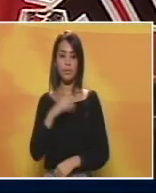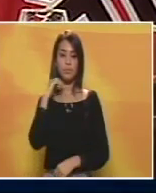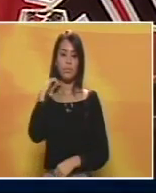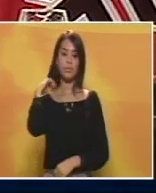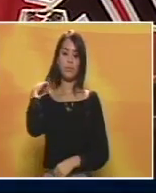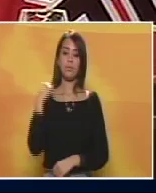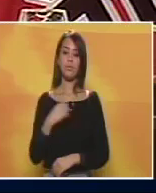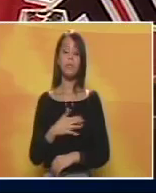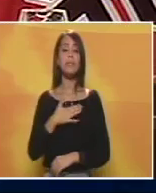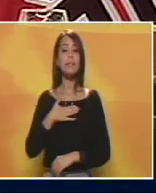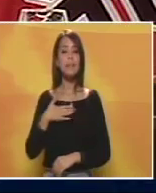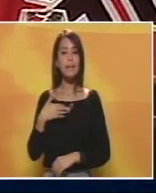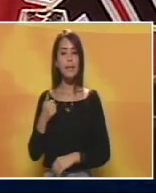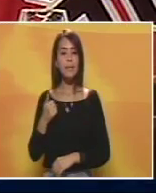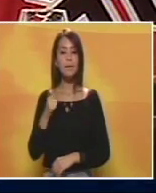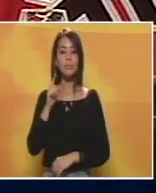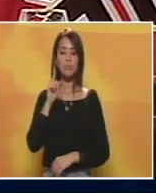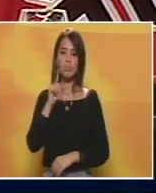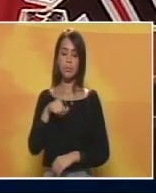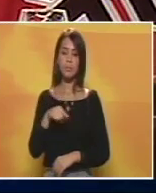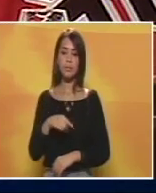queremos también